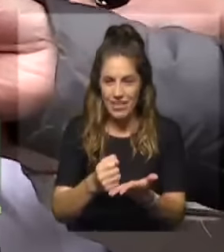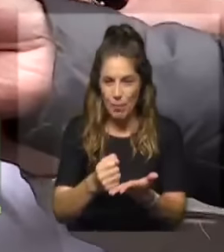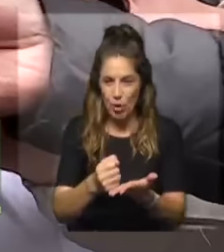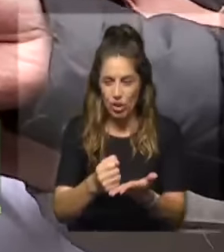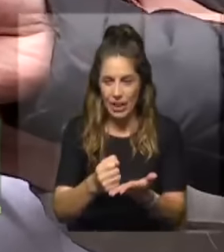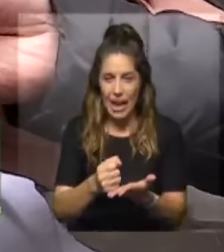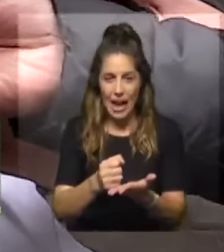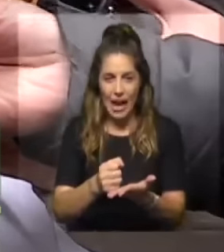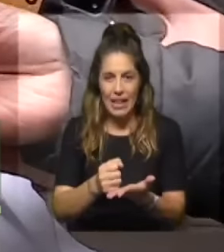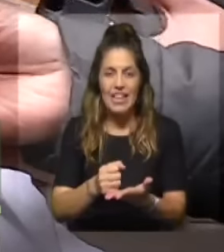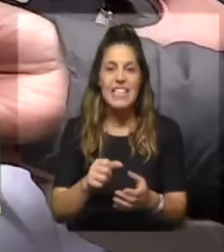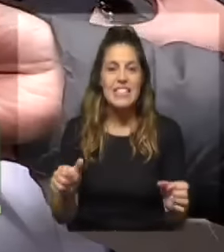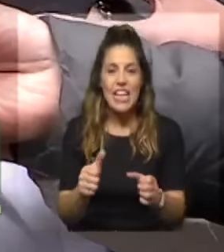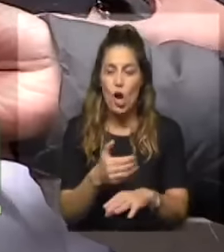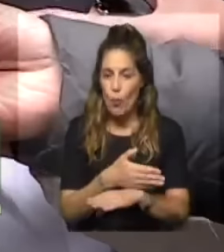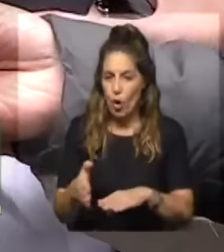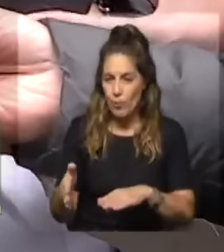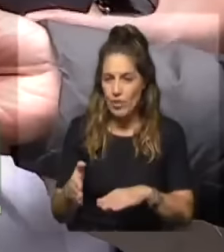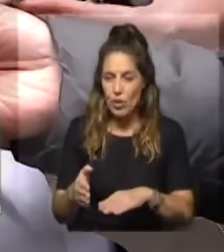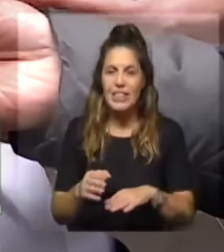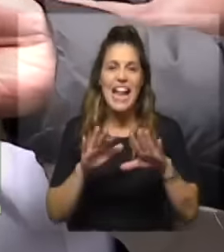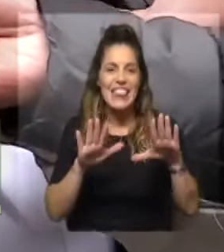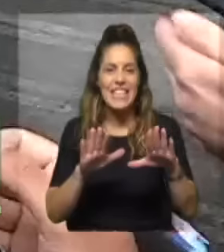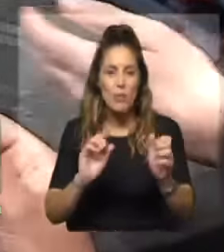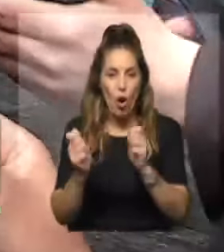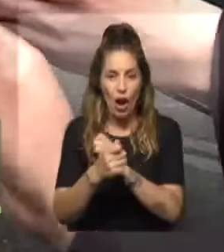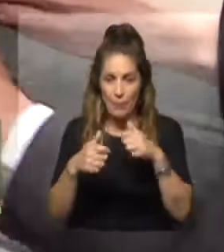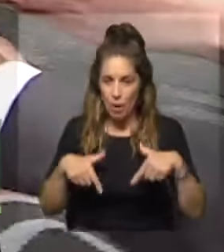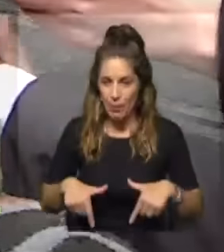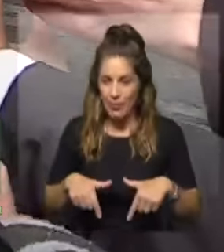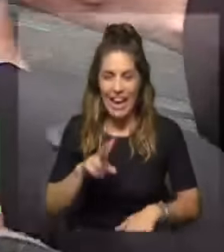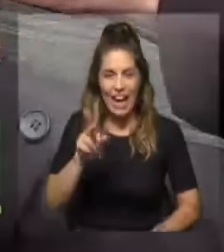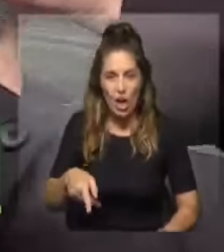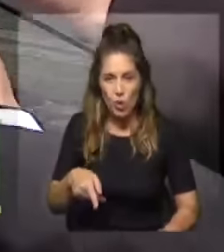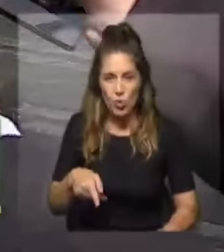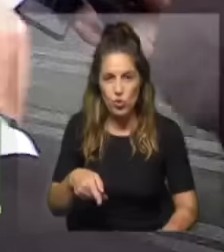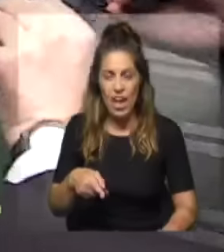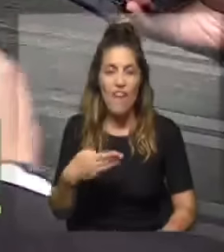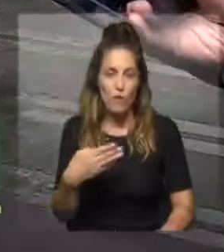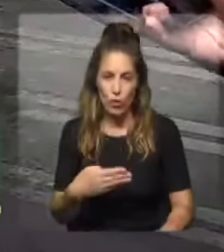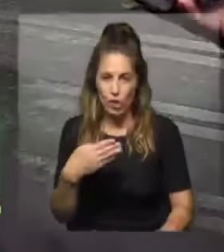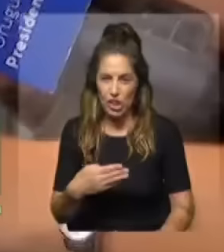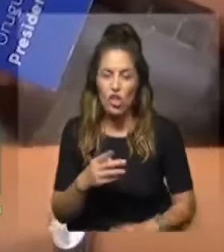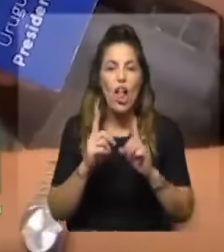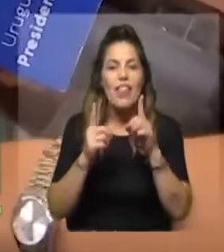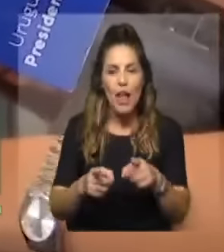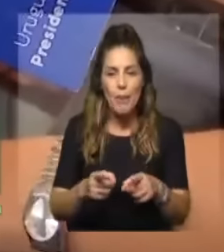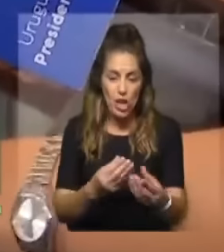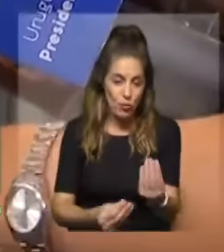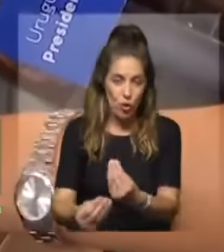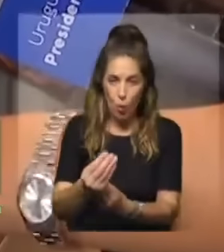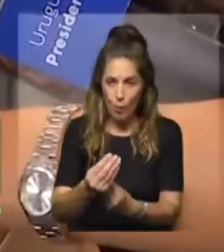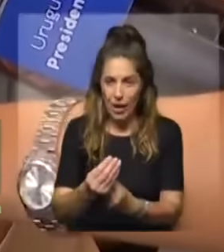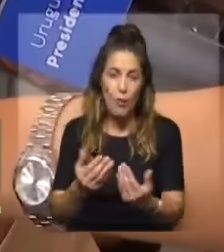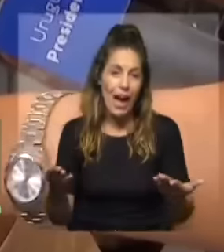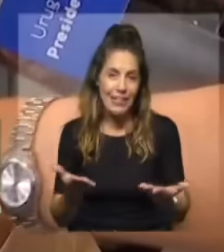narcotraficante trajeron como consecuencia el décimo cambio en el gabinete la renuncia del canciller bustillo a su vez su lugar fue ocupado por